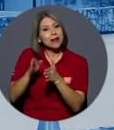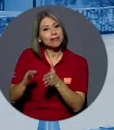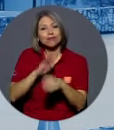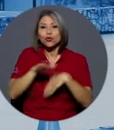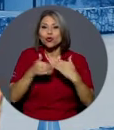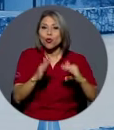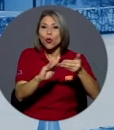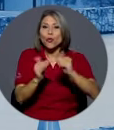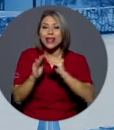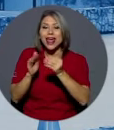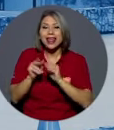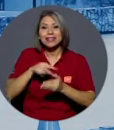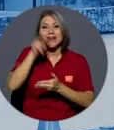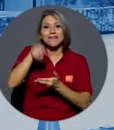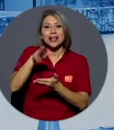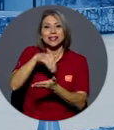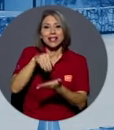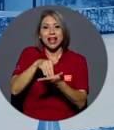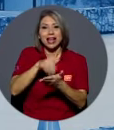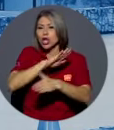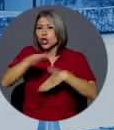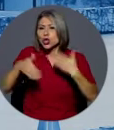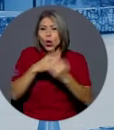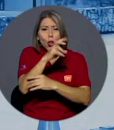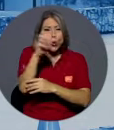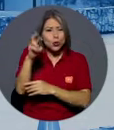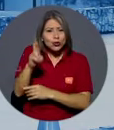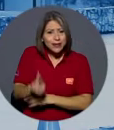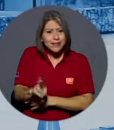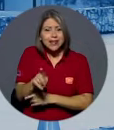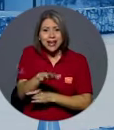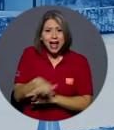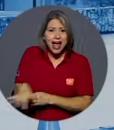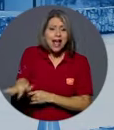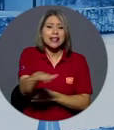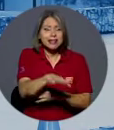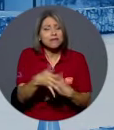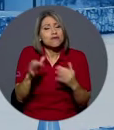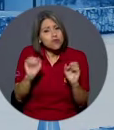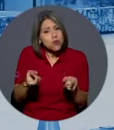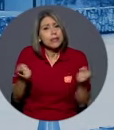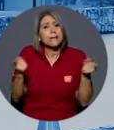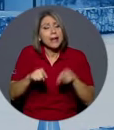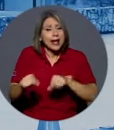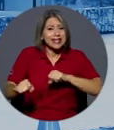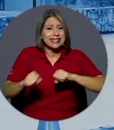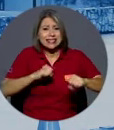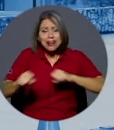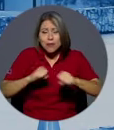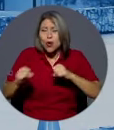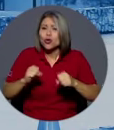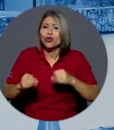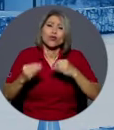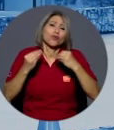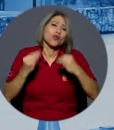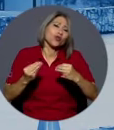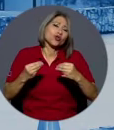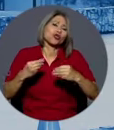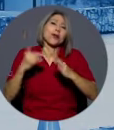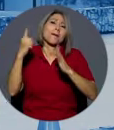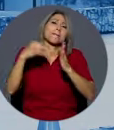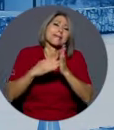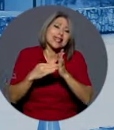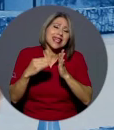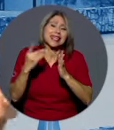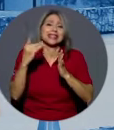Valle Central, y podríamos decir prácticamente de todo Costa Rica, van a estar expuestas a terremotos por miles, cuidado